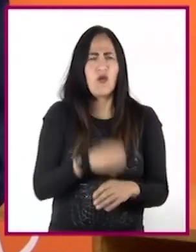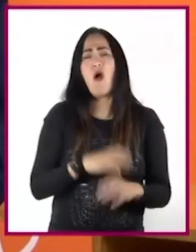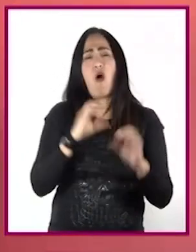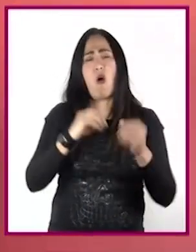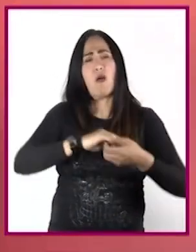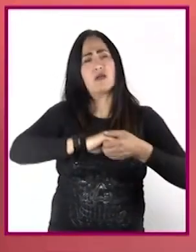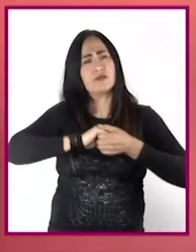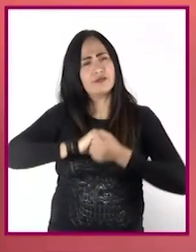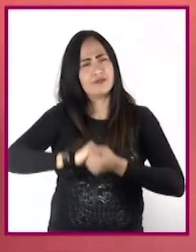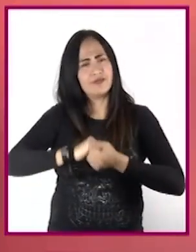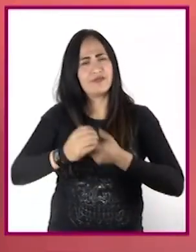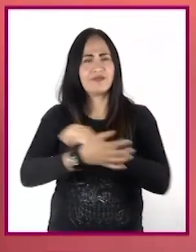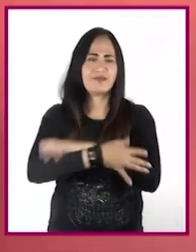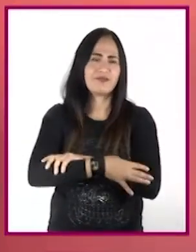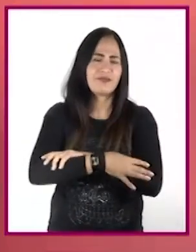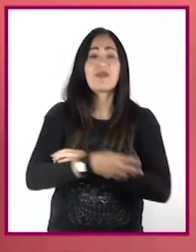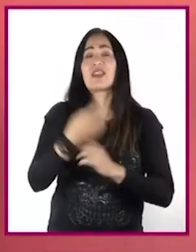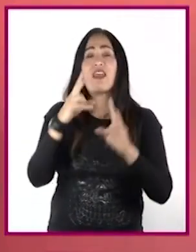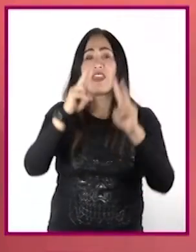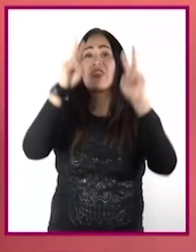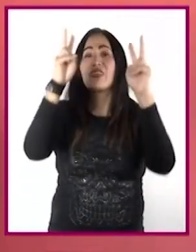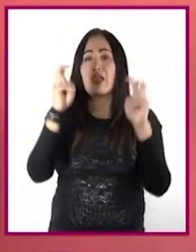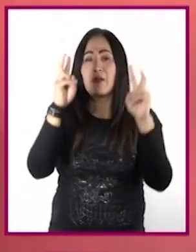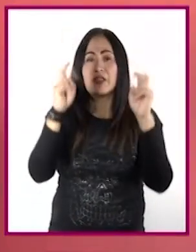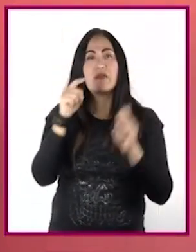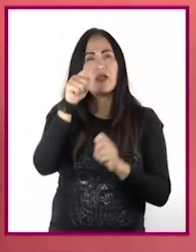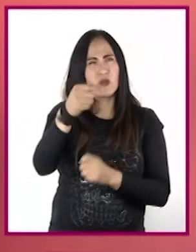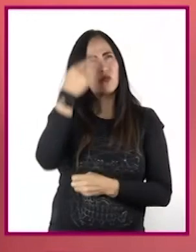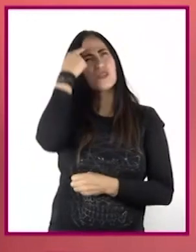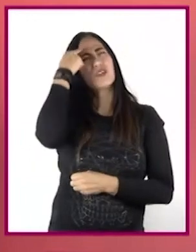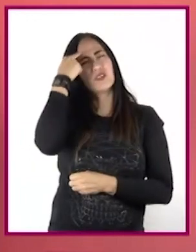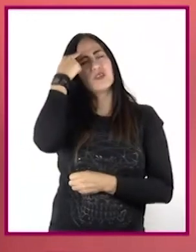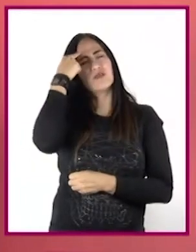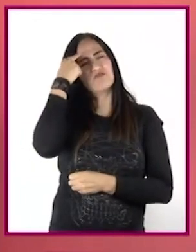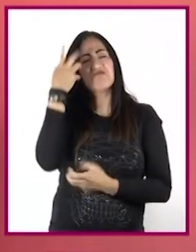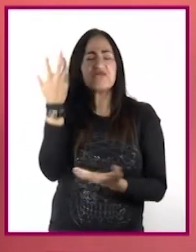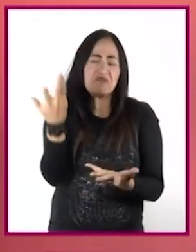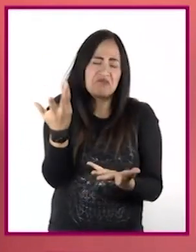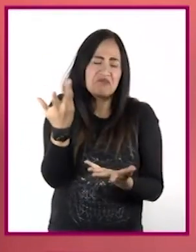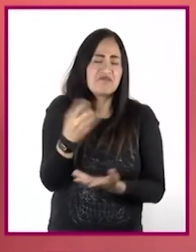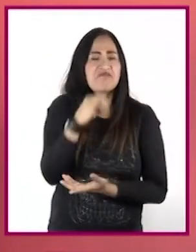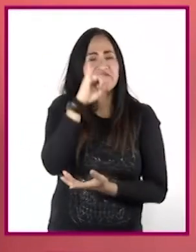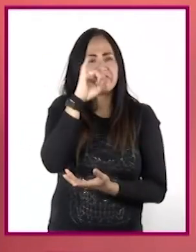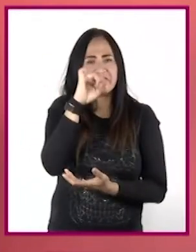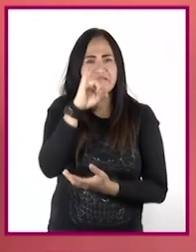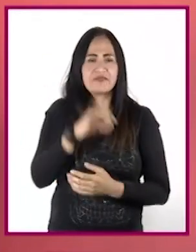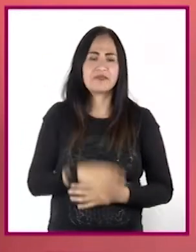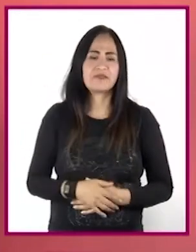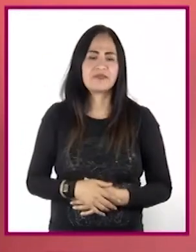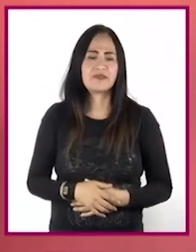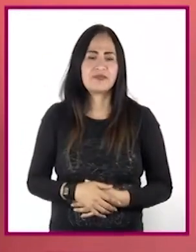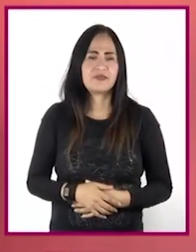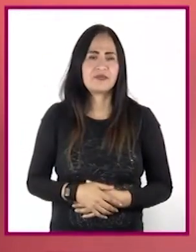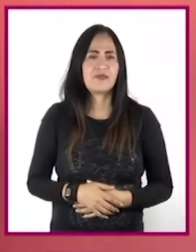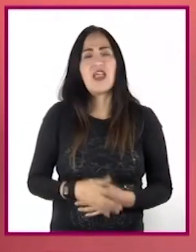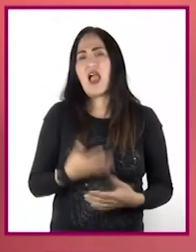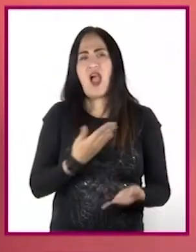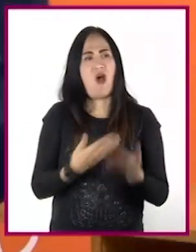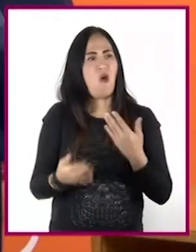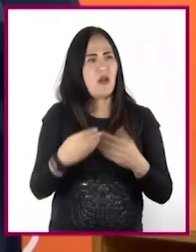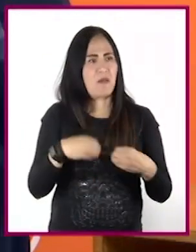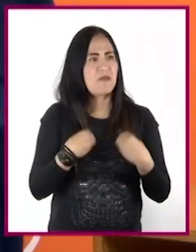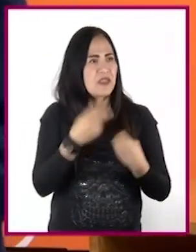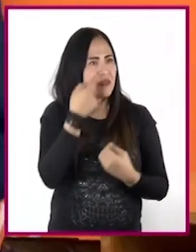son opciones de temas que seguramente has tenido en mente, pues son cosas que de una u otra forma vivimos